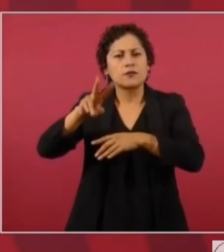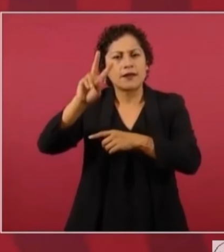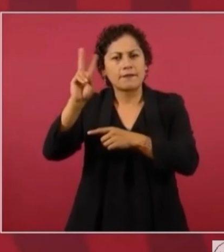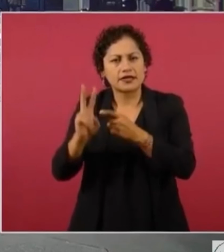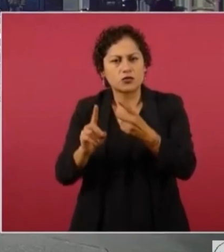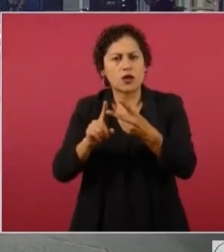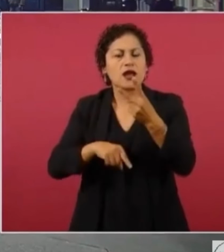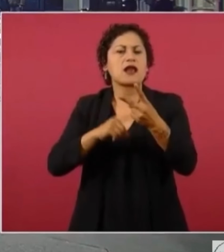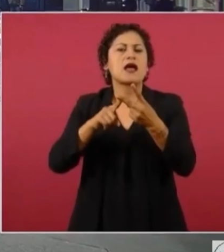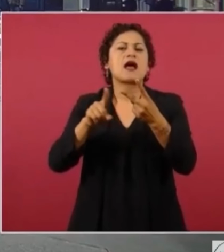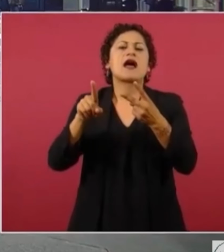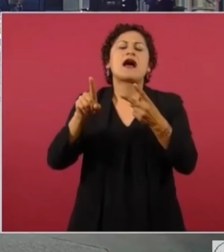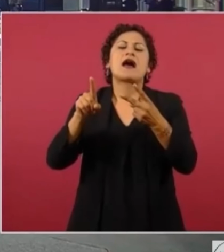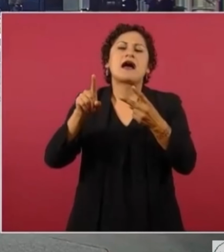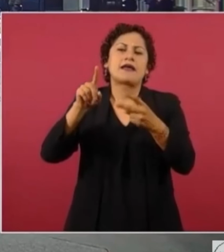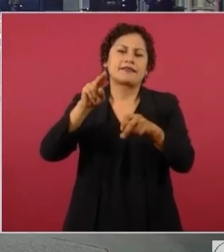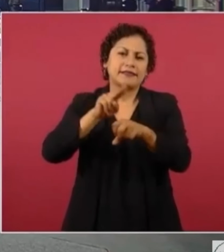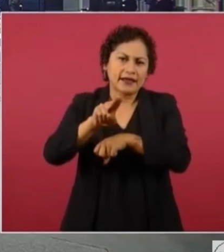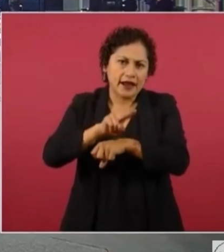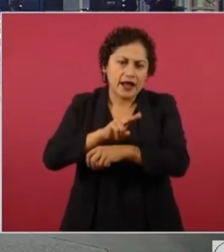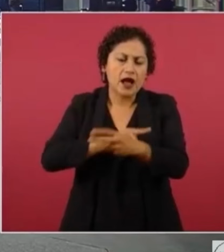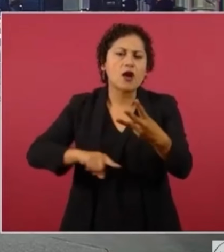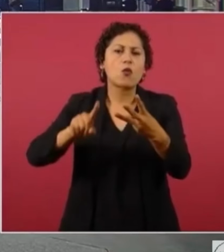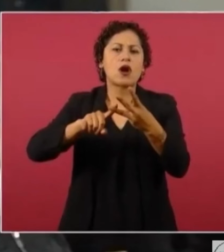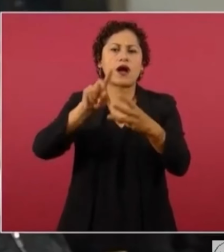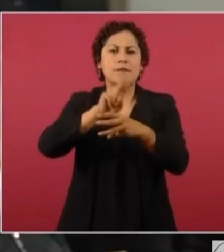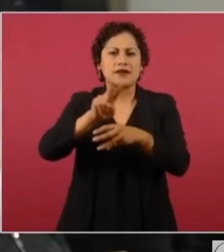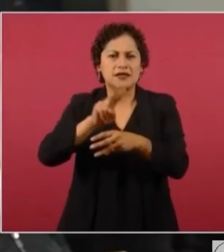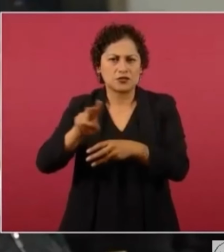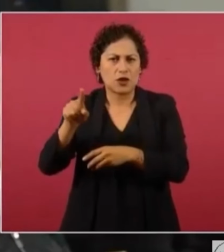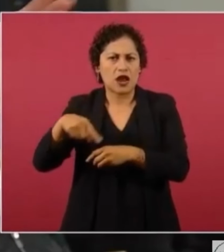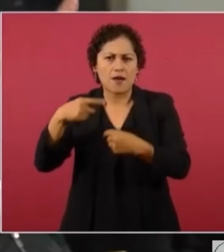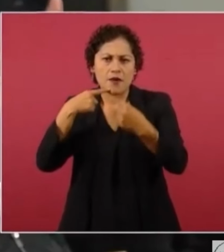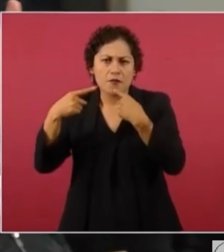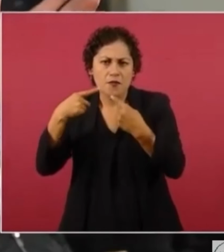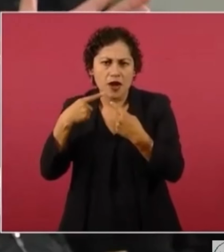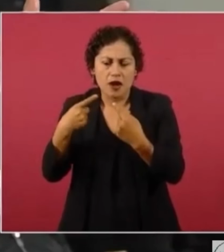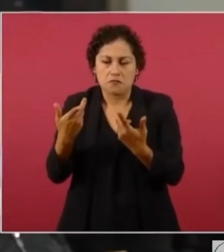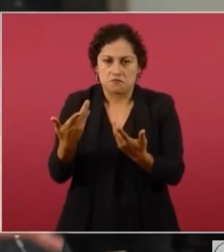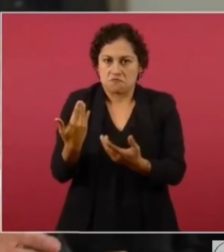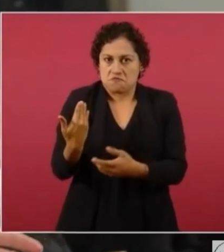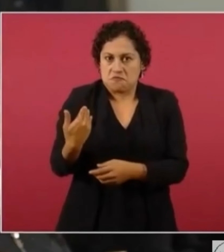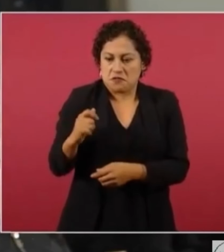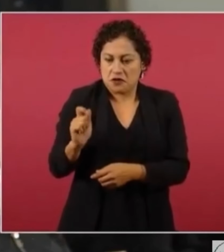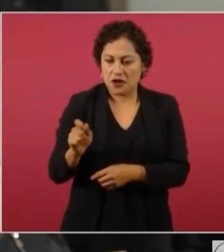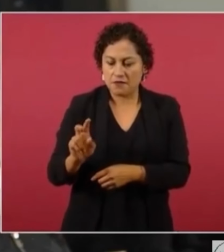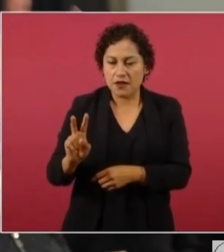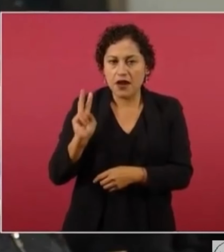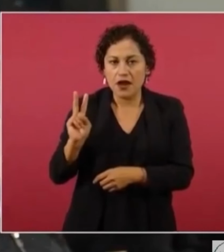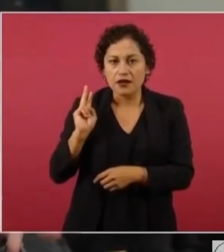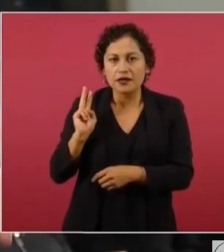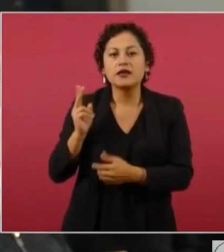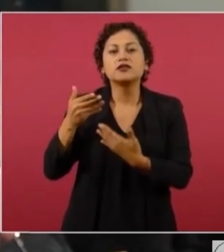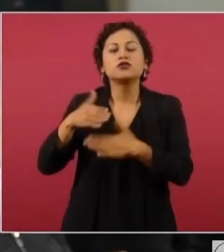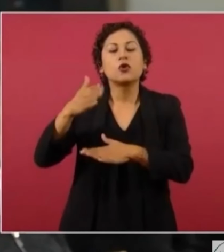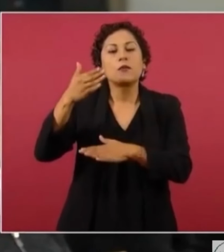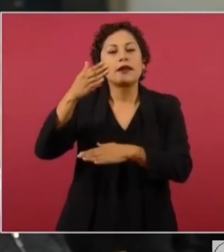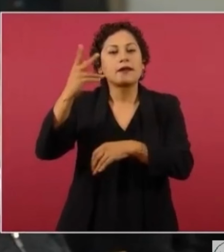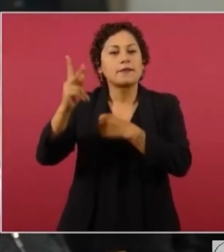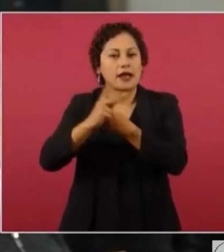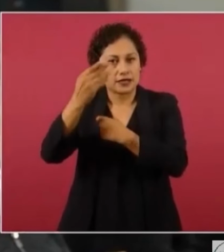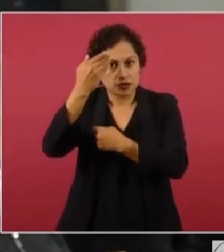hacia Nicaragua o Venezuela, que se han desmarcado otras posiciones, una condena muy recientemente, el viernes, respecto a Cuba también, de